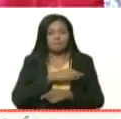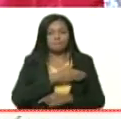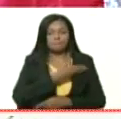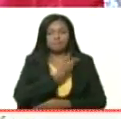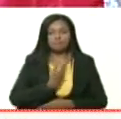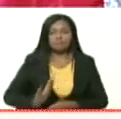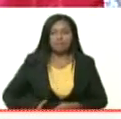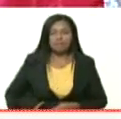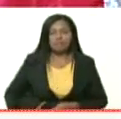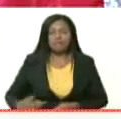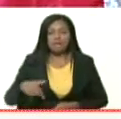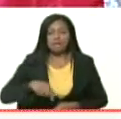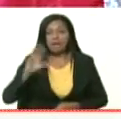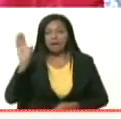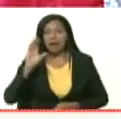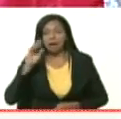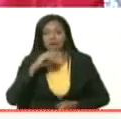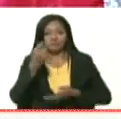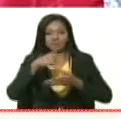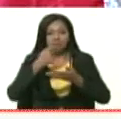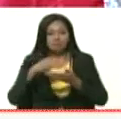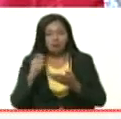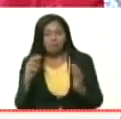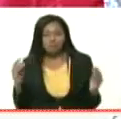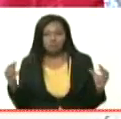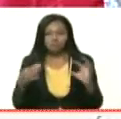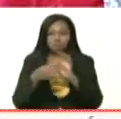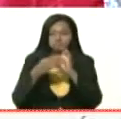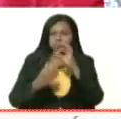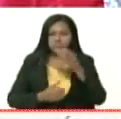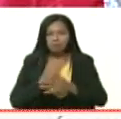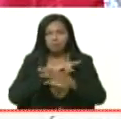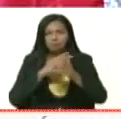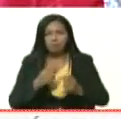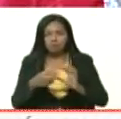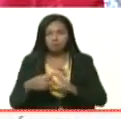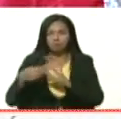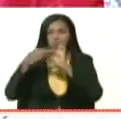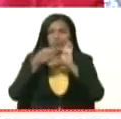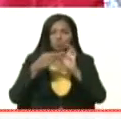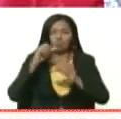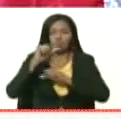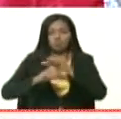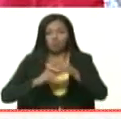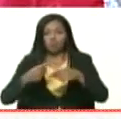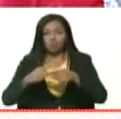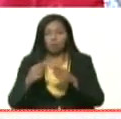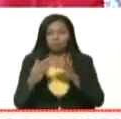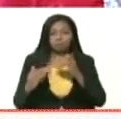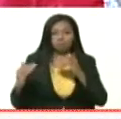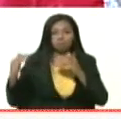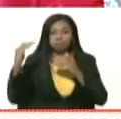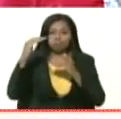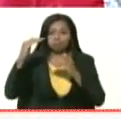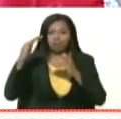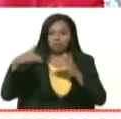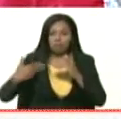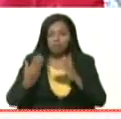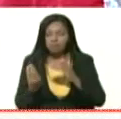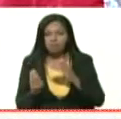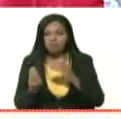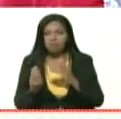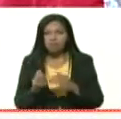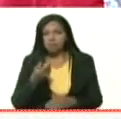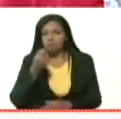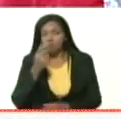Xi Jinping a Caracas firmamos elevar nuestras relaciones a una asociación estratégica de alto nivel. No es poca